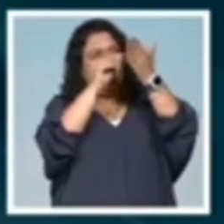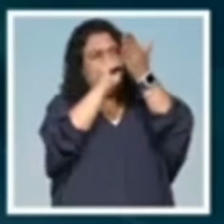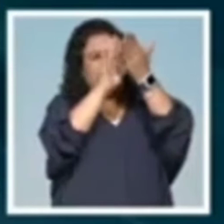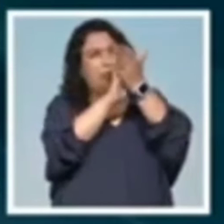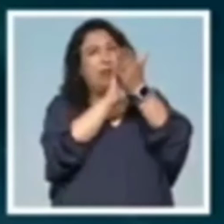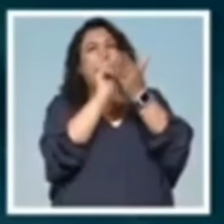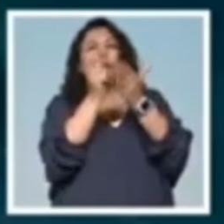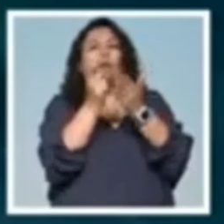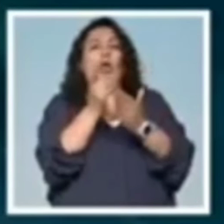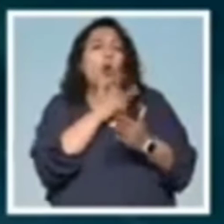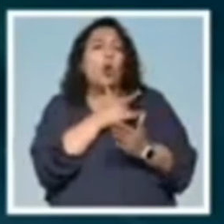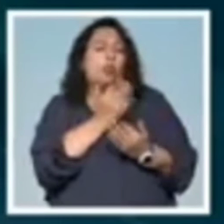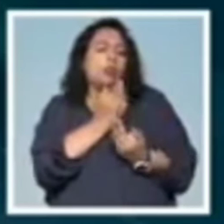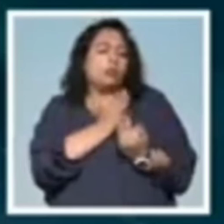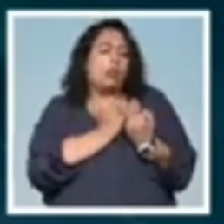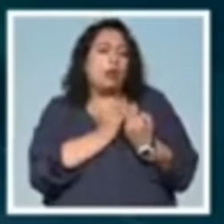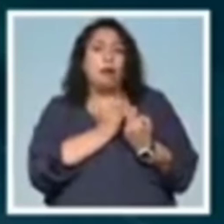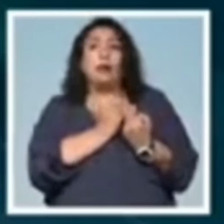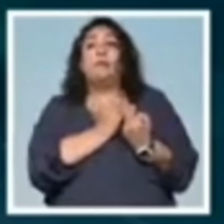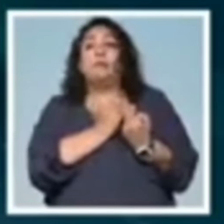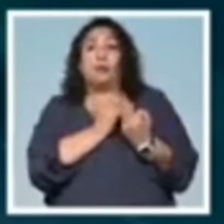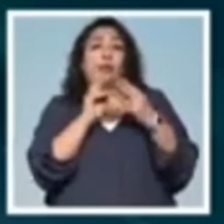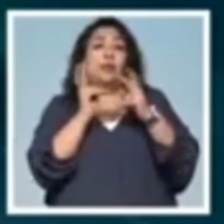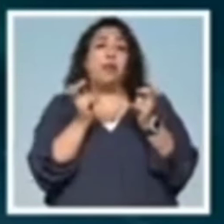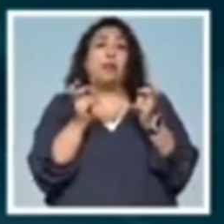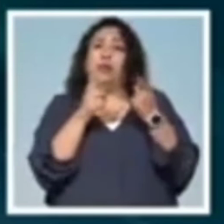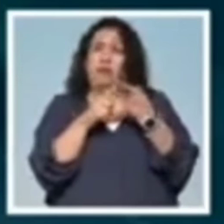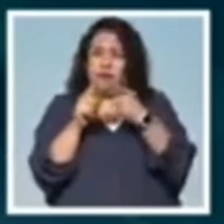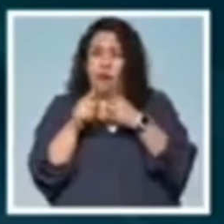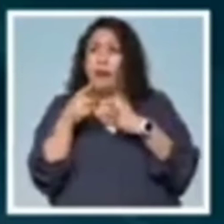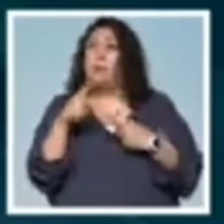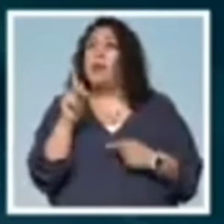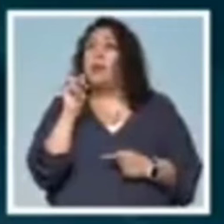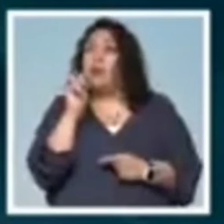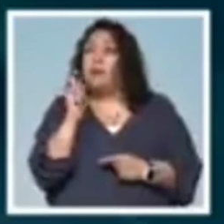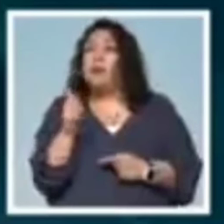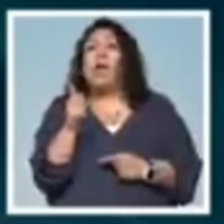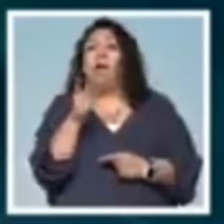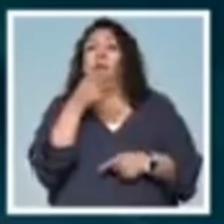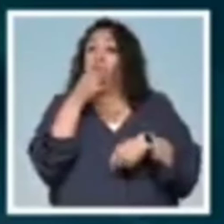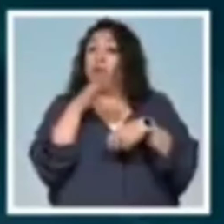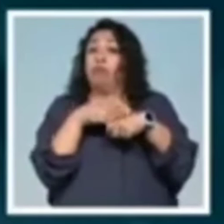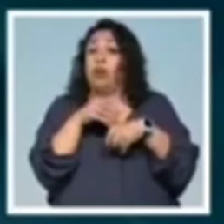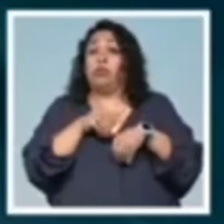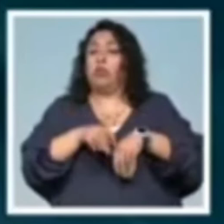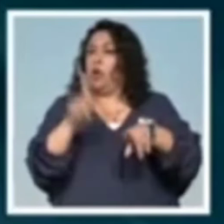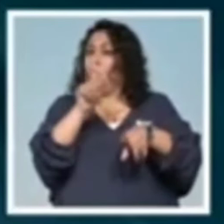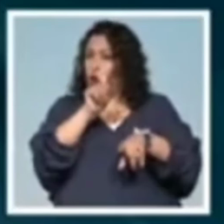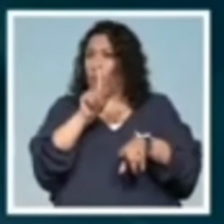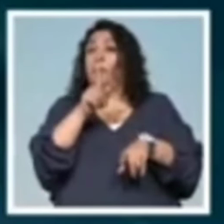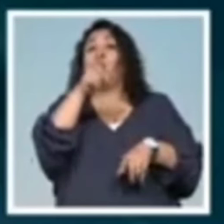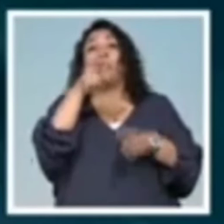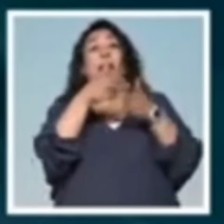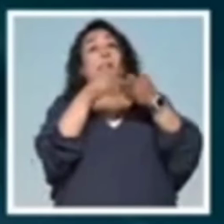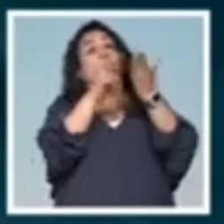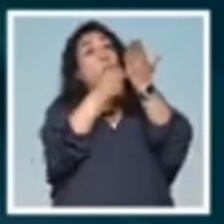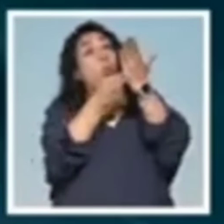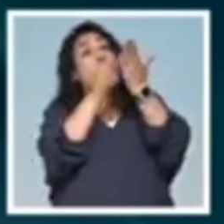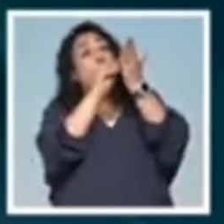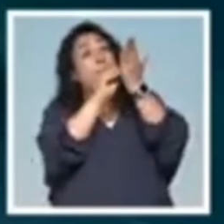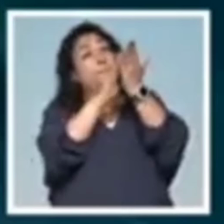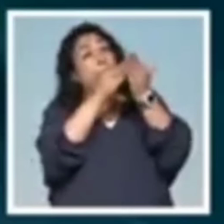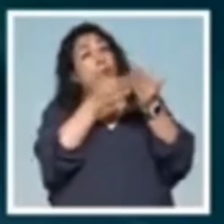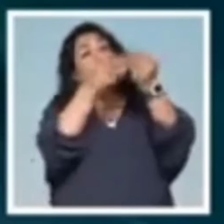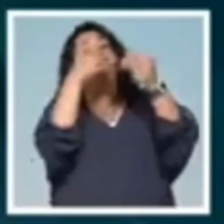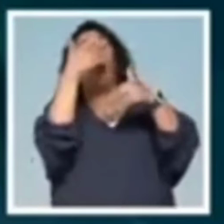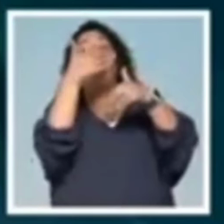un abrazo al corazón, porque habla de muchos temas, pero te dice, no lo sueltes. Un barquito en la pared se presenta hasta el